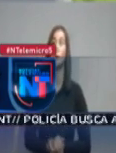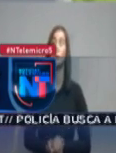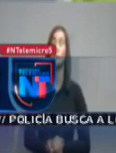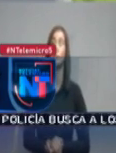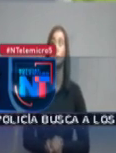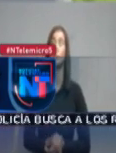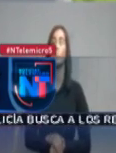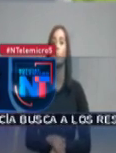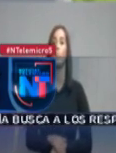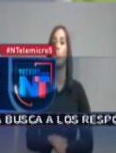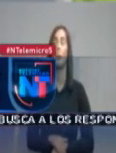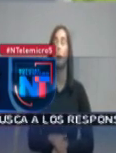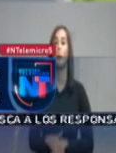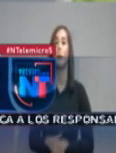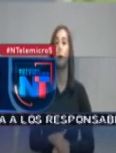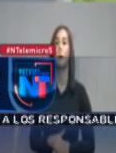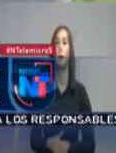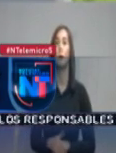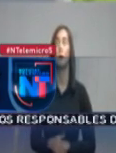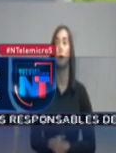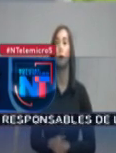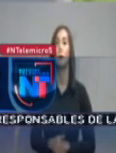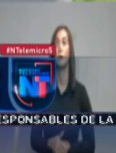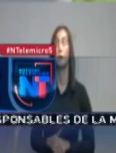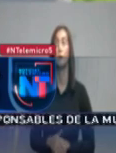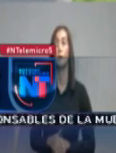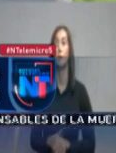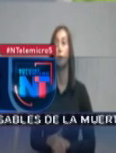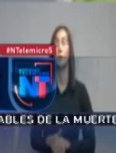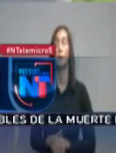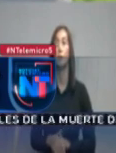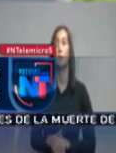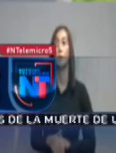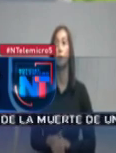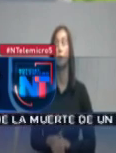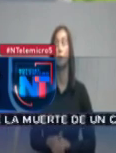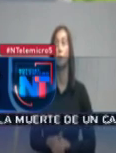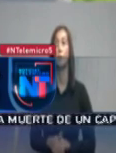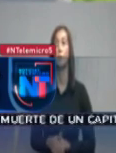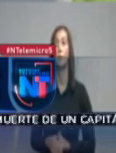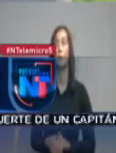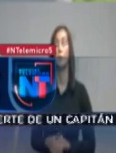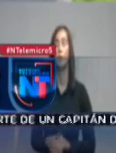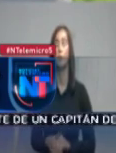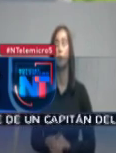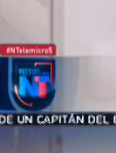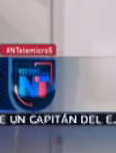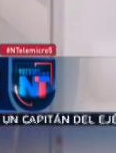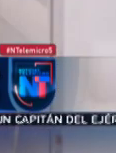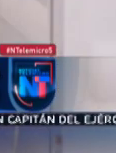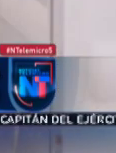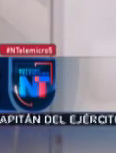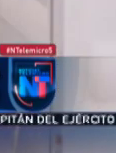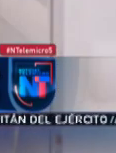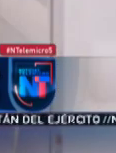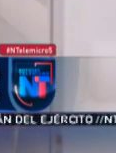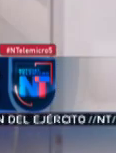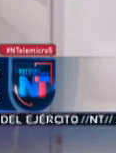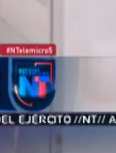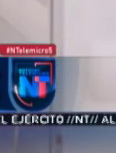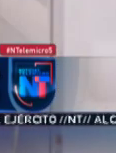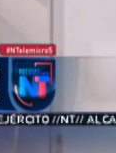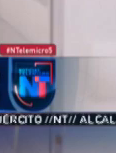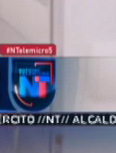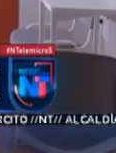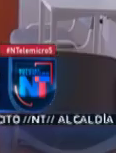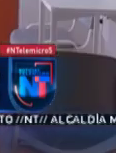su acostumbrada rueda de prensa virtual con los medios, añadió que están bajo investigación 2 casos asociados al